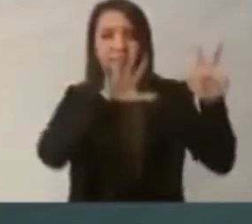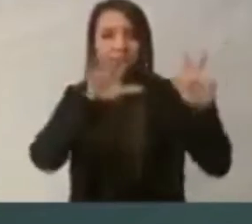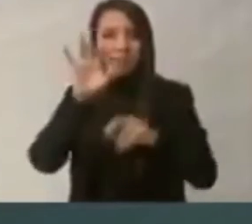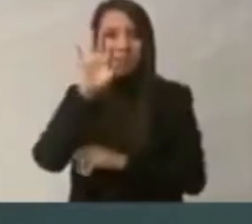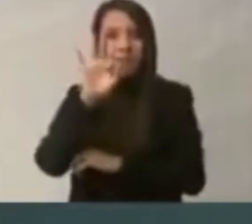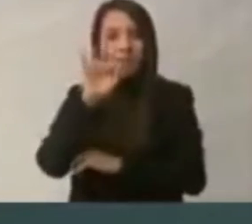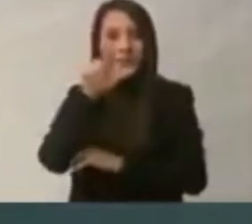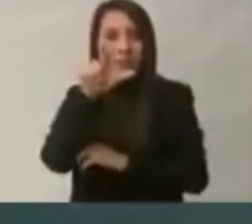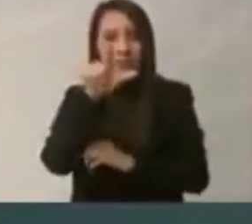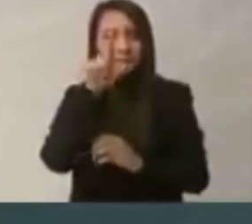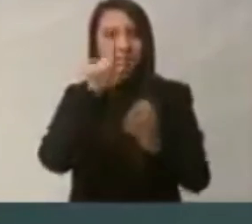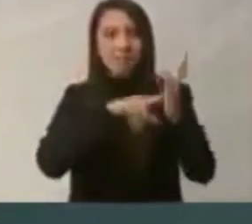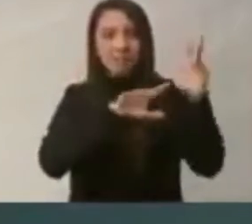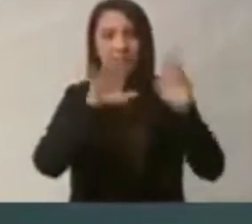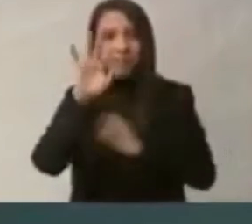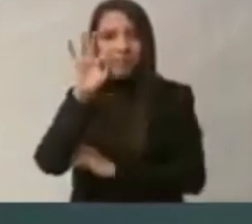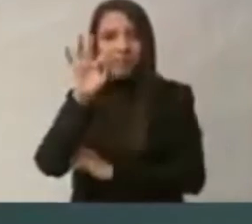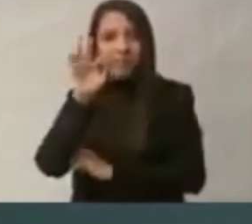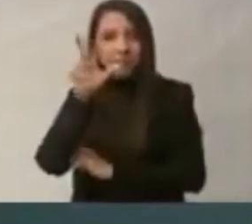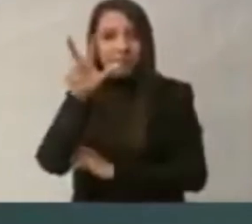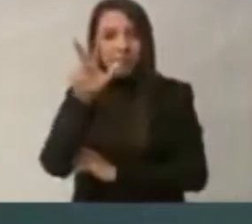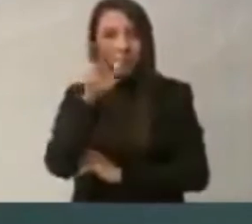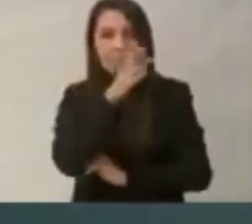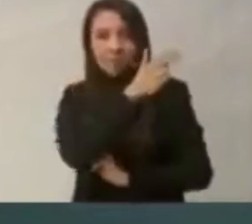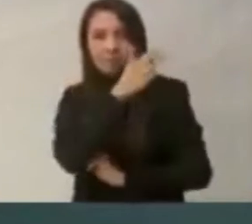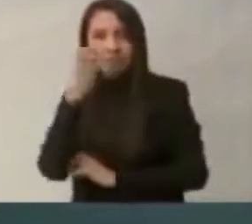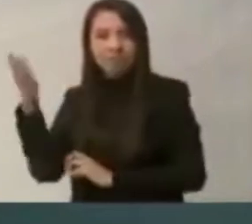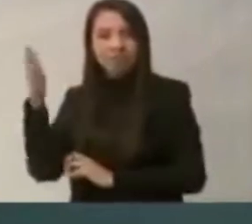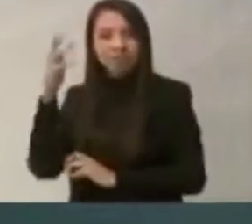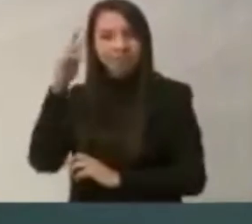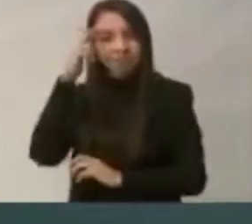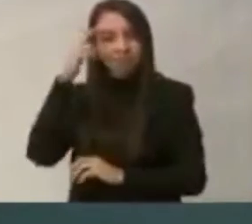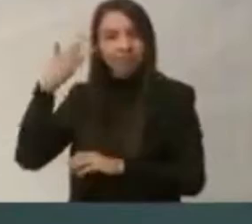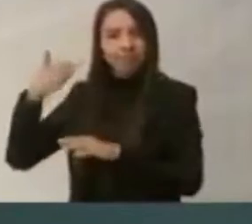1847 y 48, cuando nos invadieron